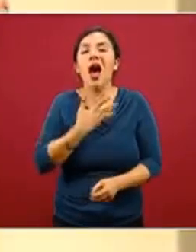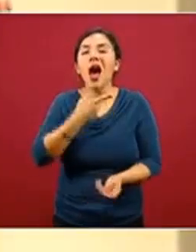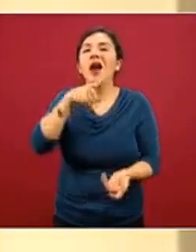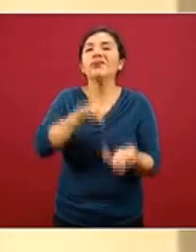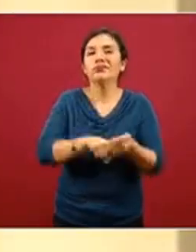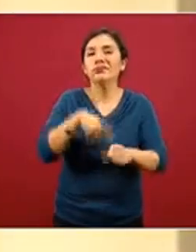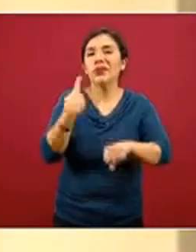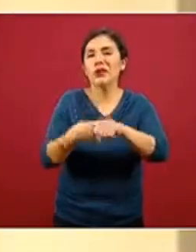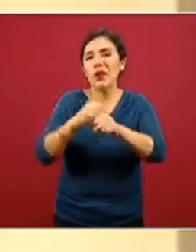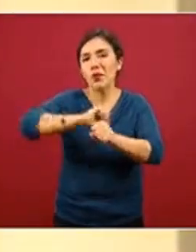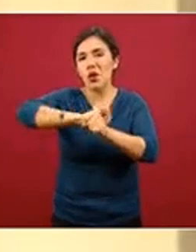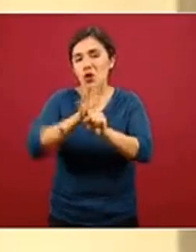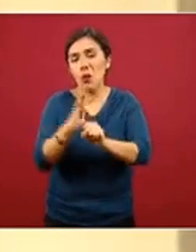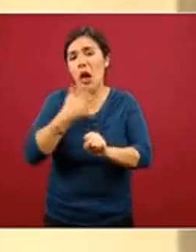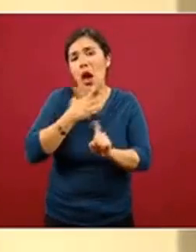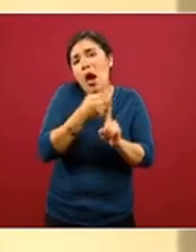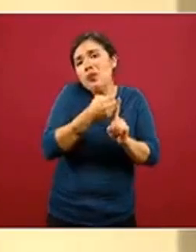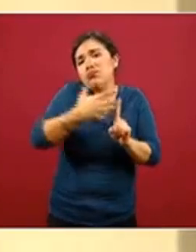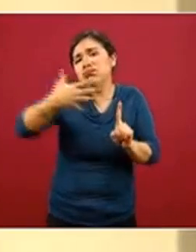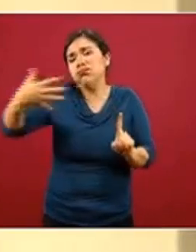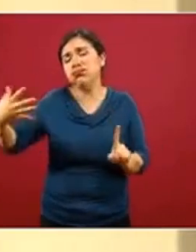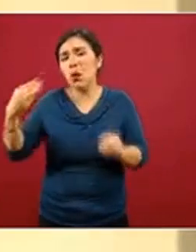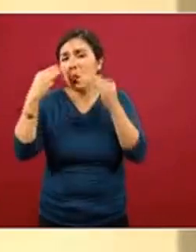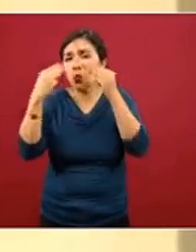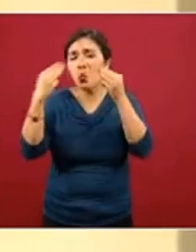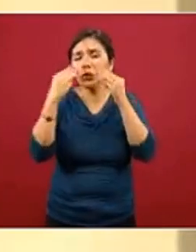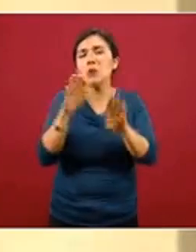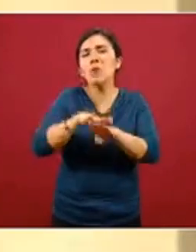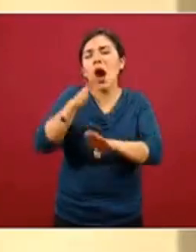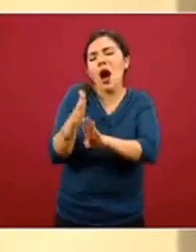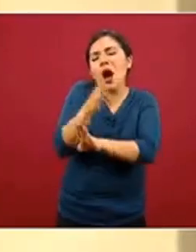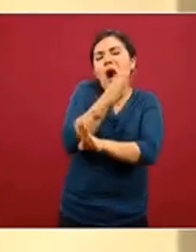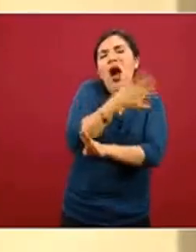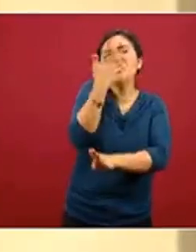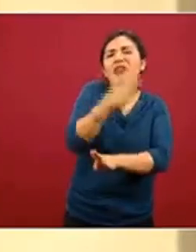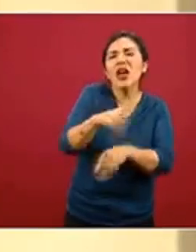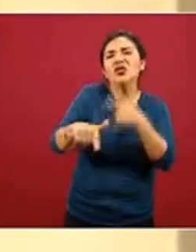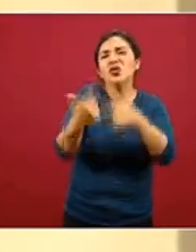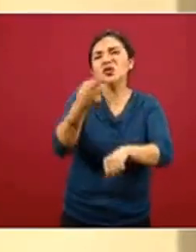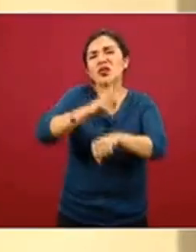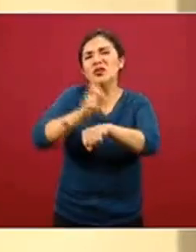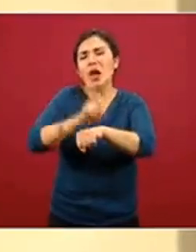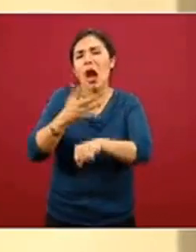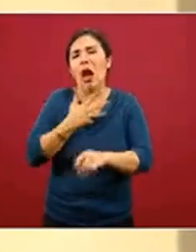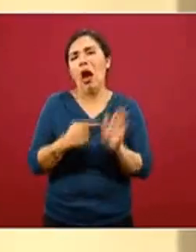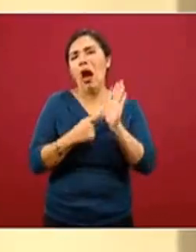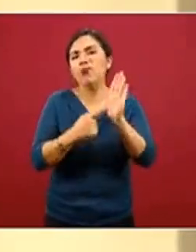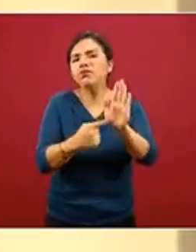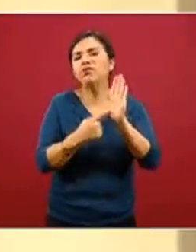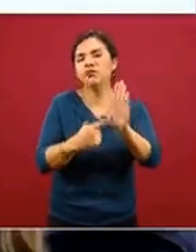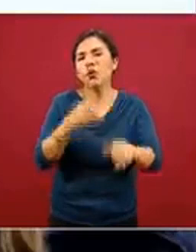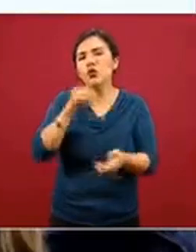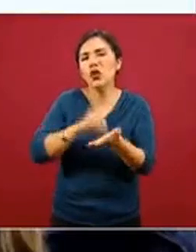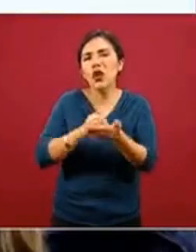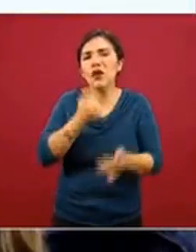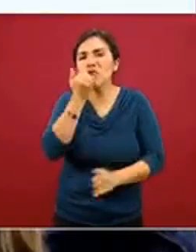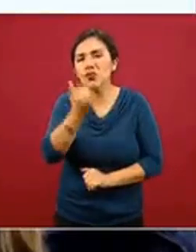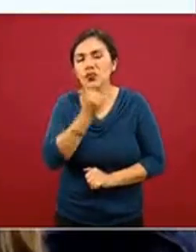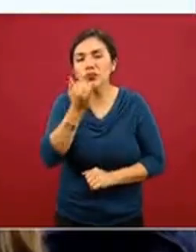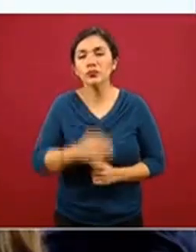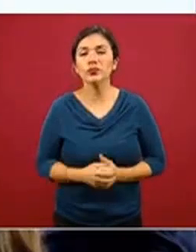están distribuidos, la gran mayoría de ellos, en los últimos 10-12 días, que es el tiempo que llevamos de casos aún